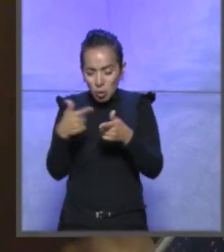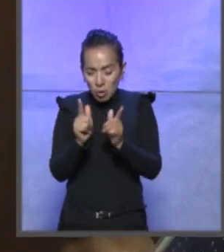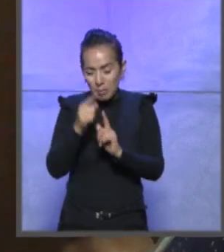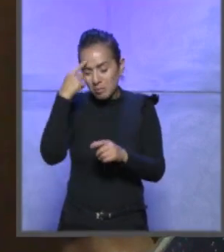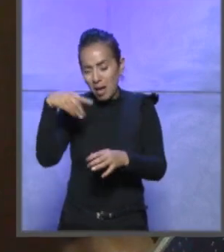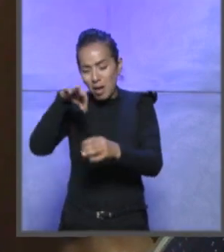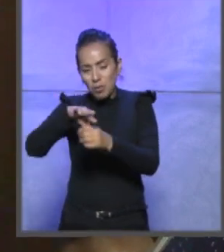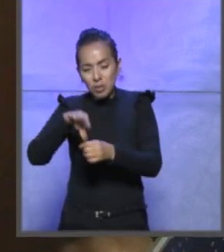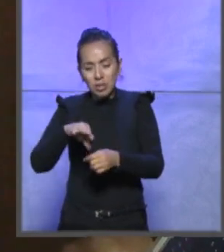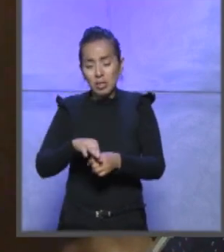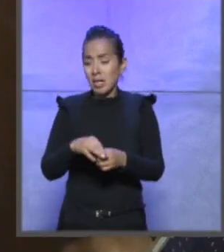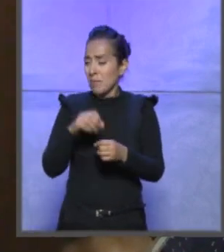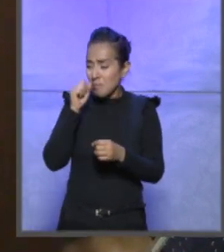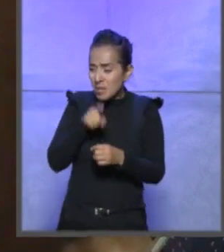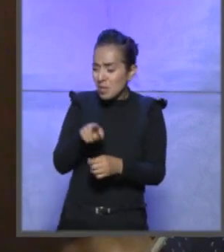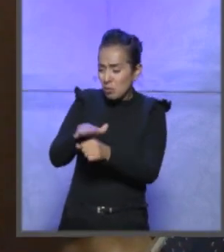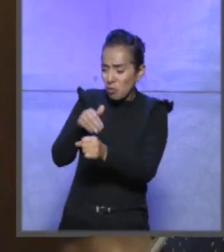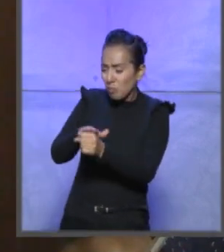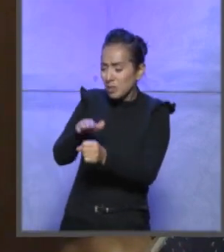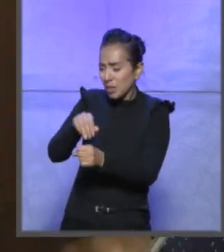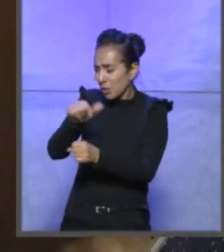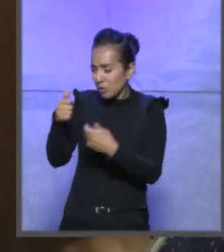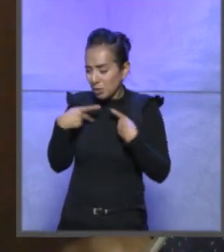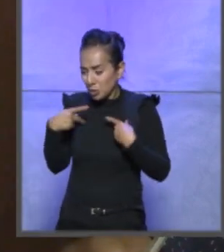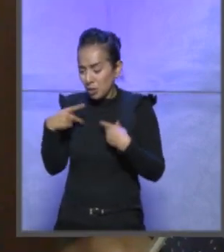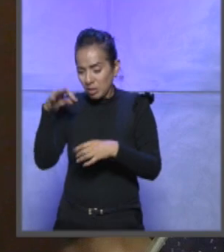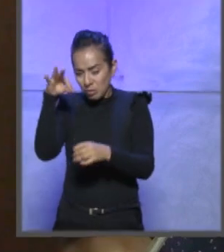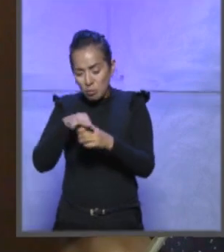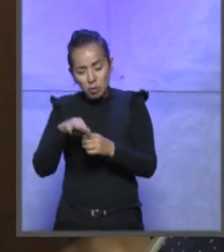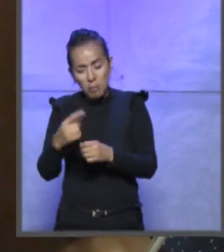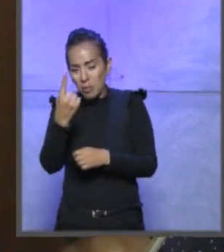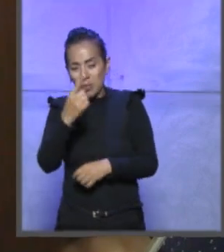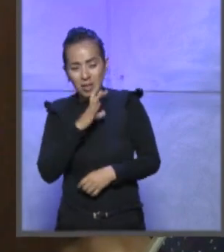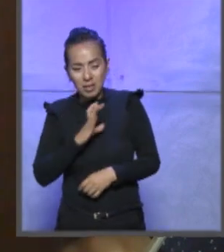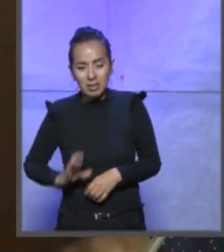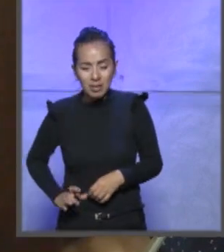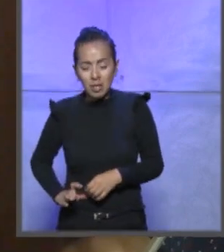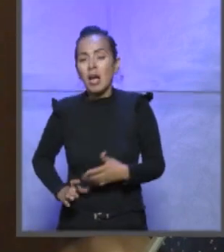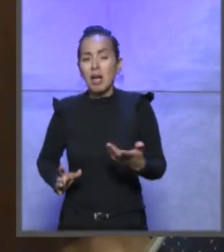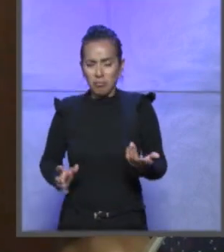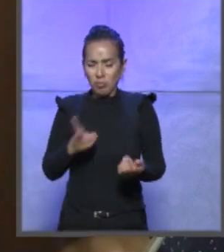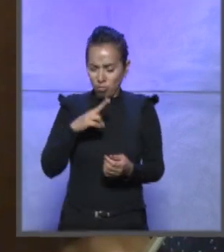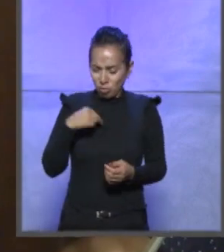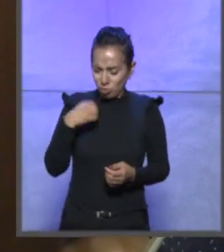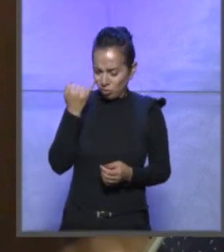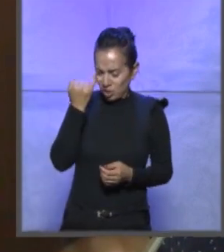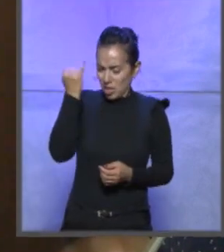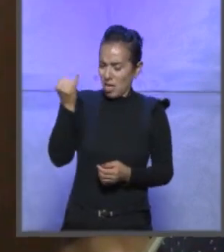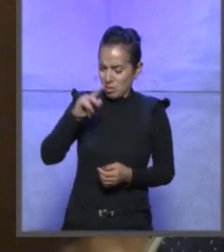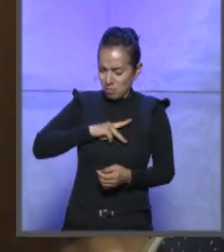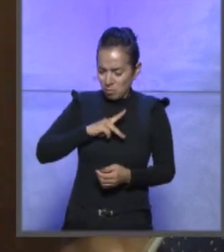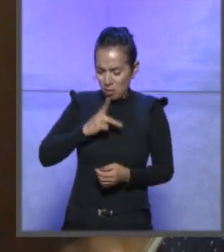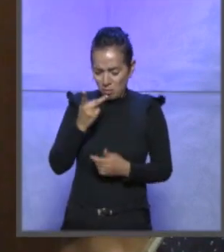para votar y hacer que otros voten por un candidato. Va más allá, porque tenemos nuestras propias ideas, tenemos